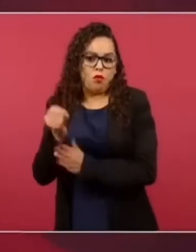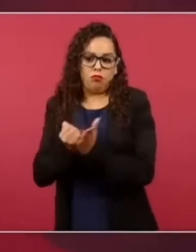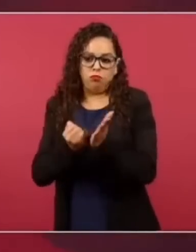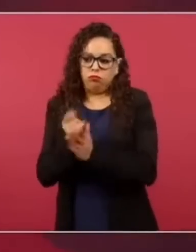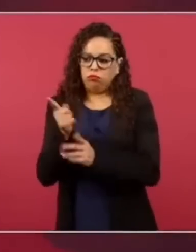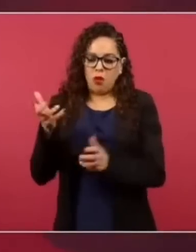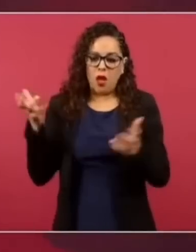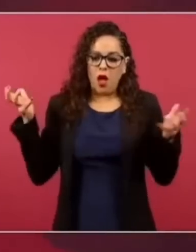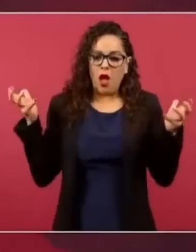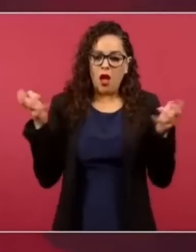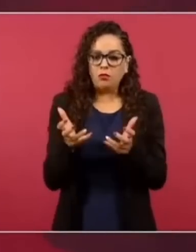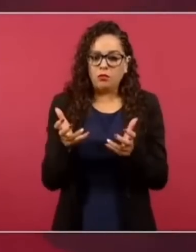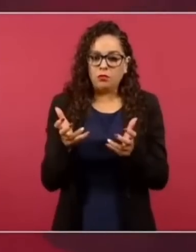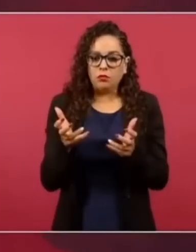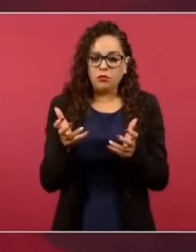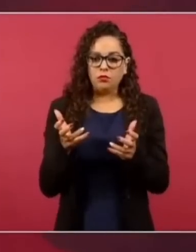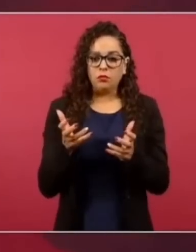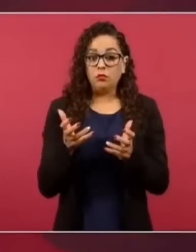Tiene un poder